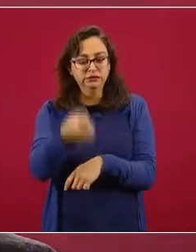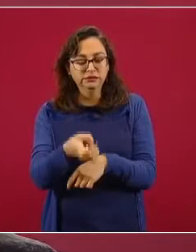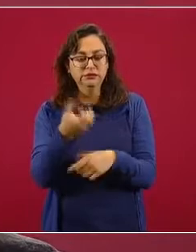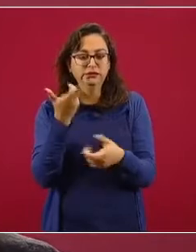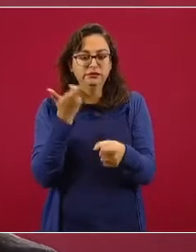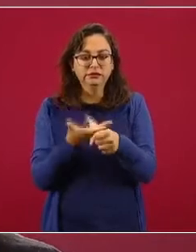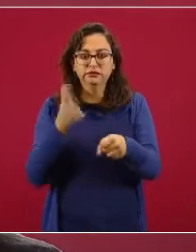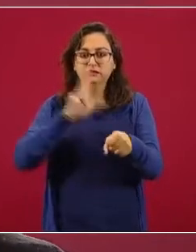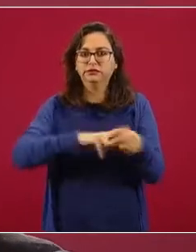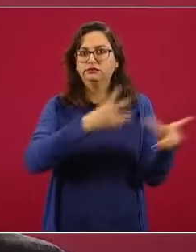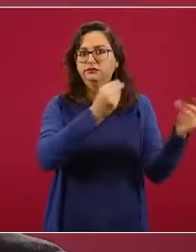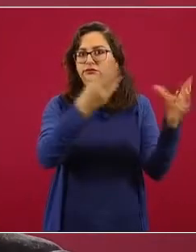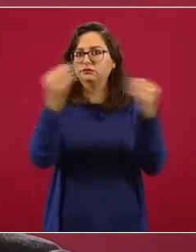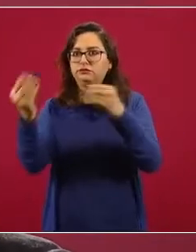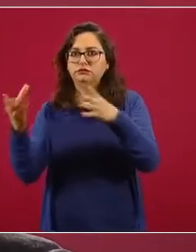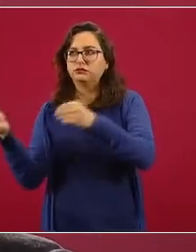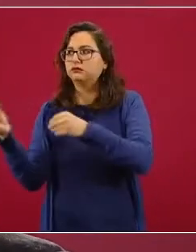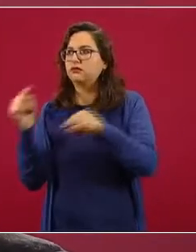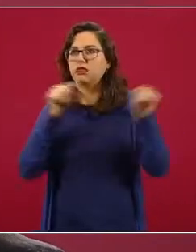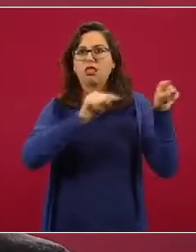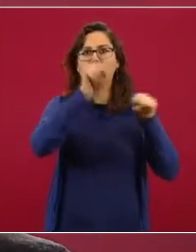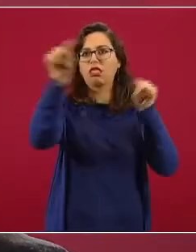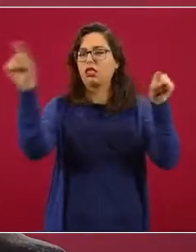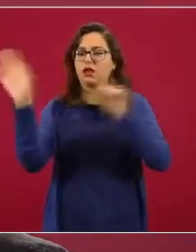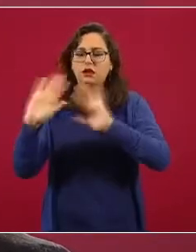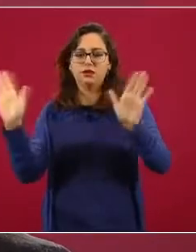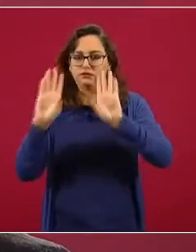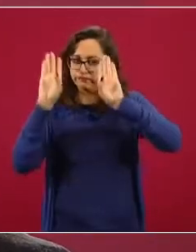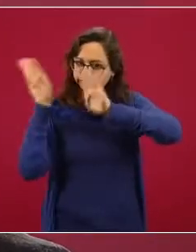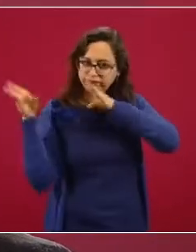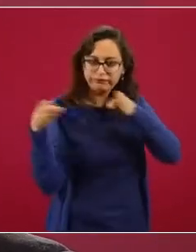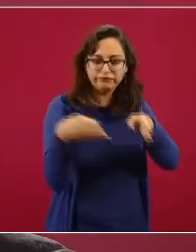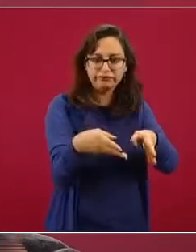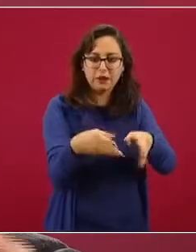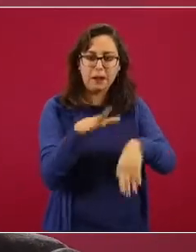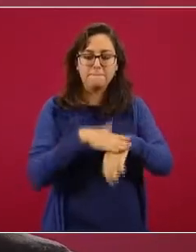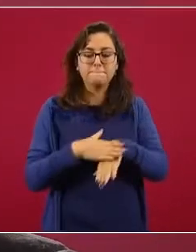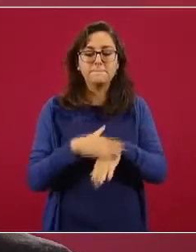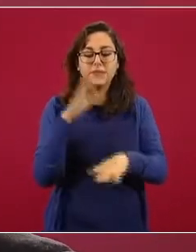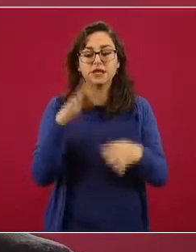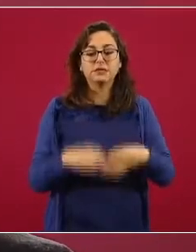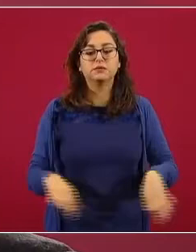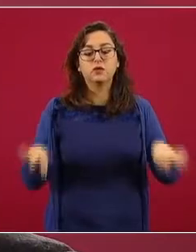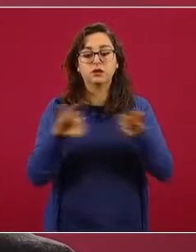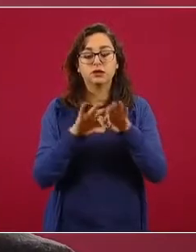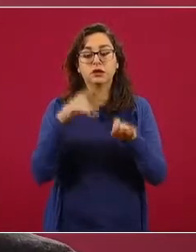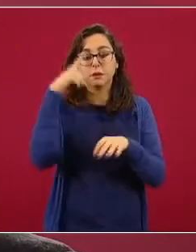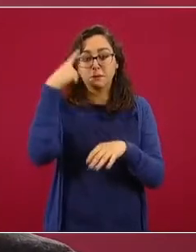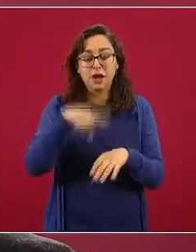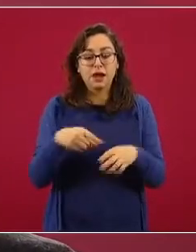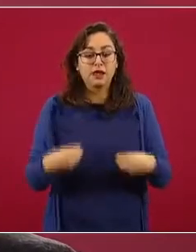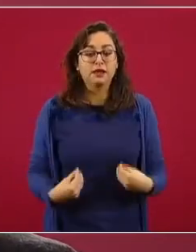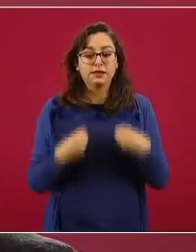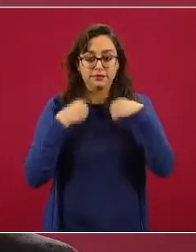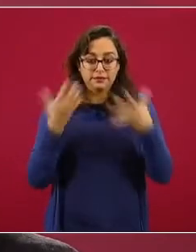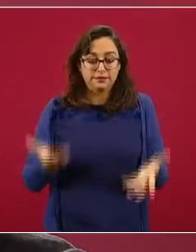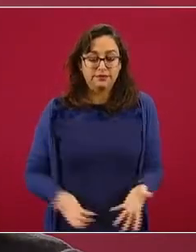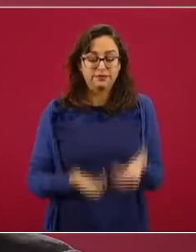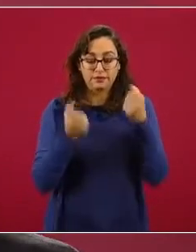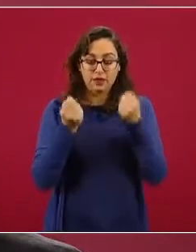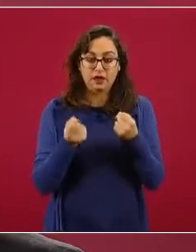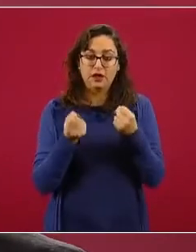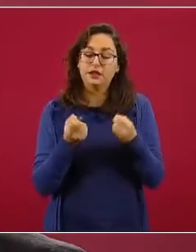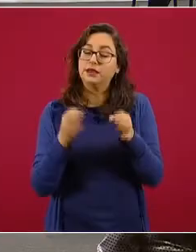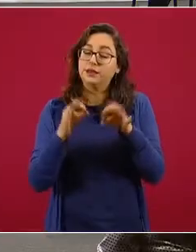es lo más oportuno para salvar vidas. Pero dependemos de la colaboración de la población y le